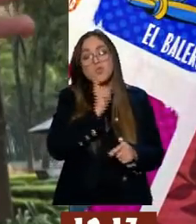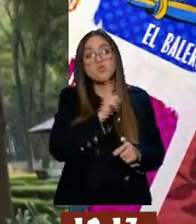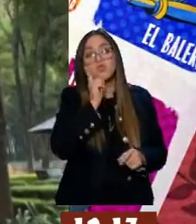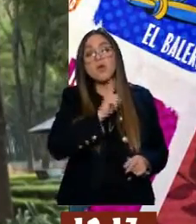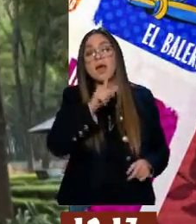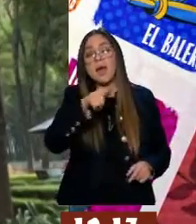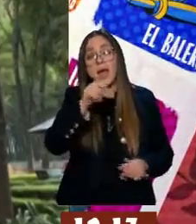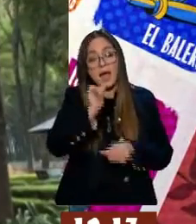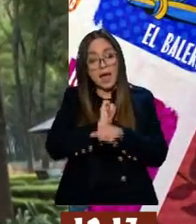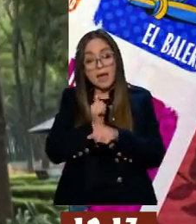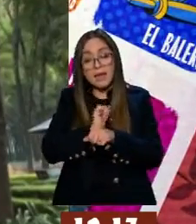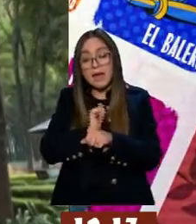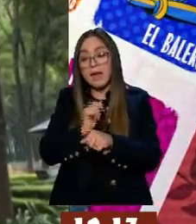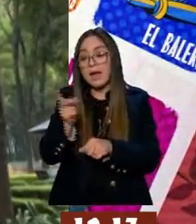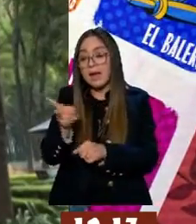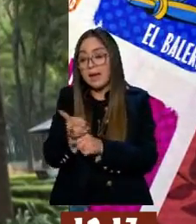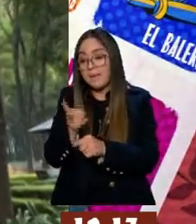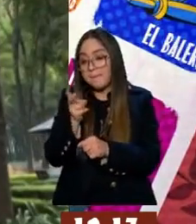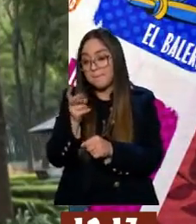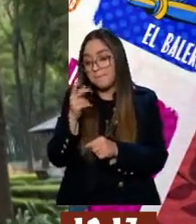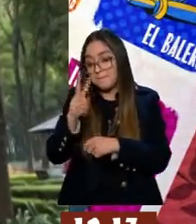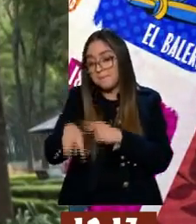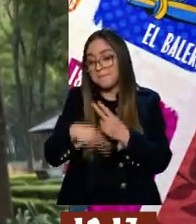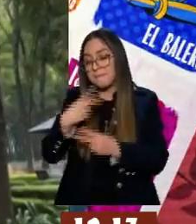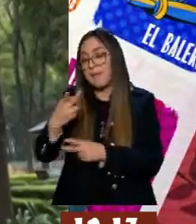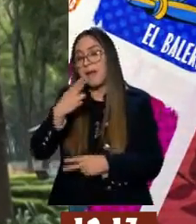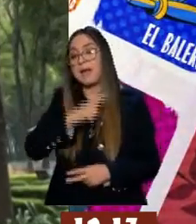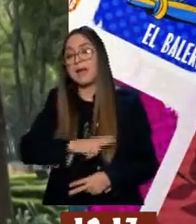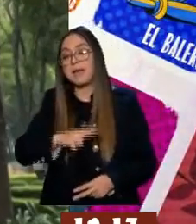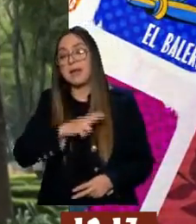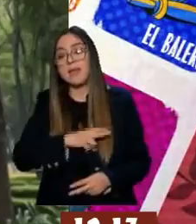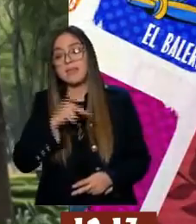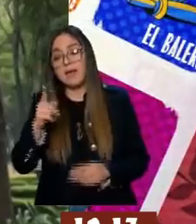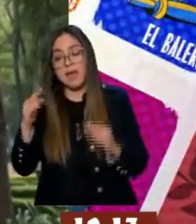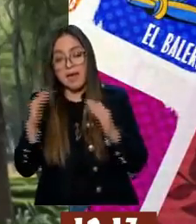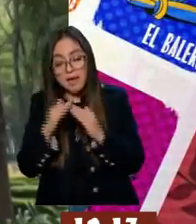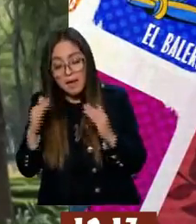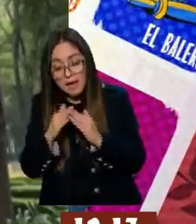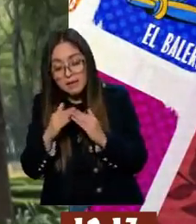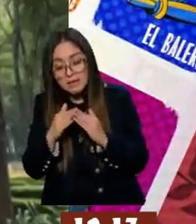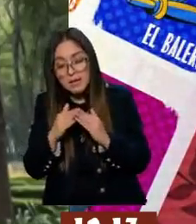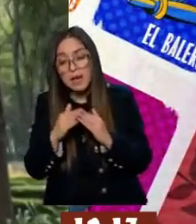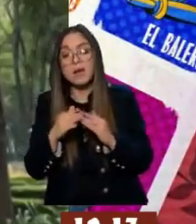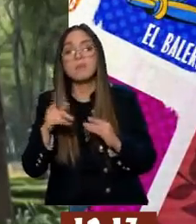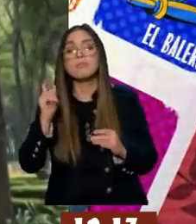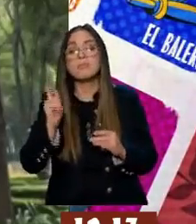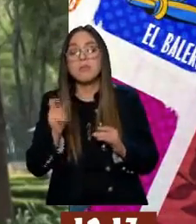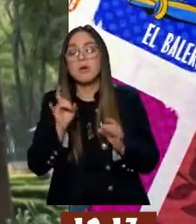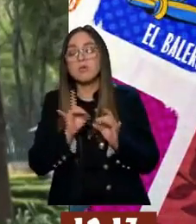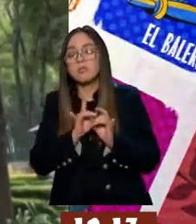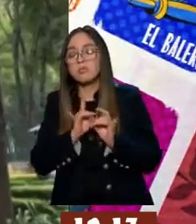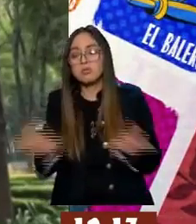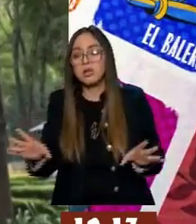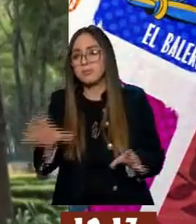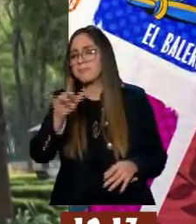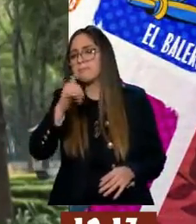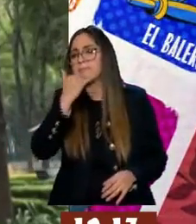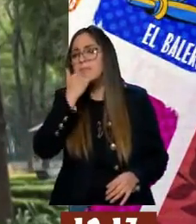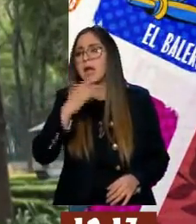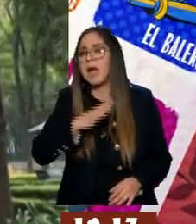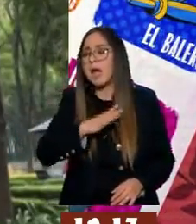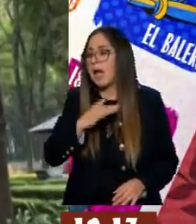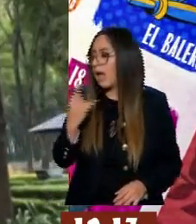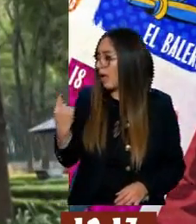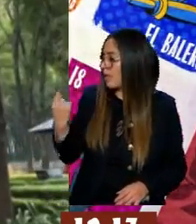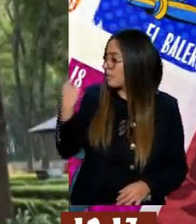una casa, y dentro de esa casa, que es en la que se está quedando como Airbnb, mira, descubre que hay un sótano. Allá atrás de ti